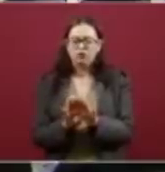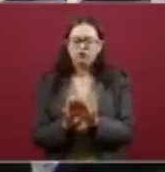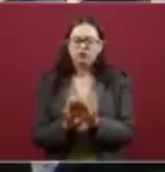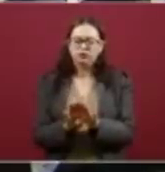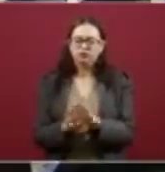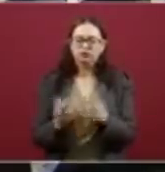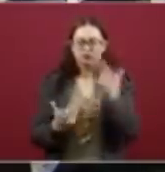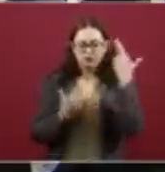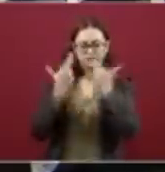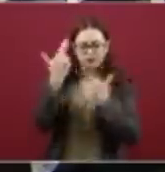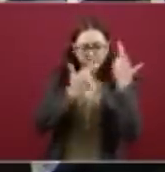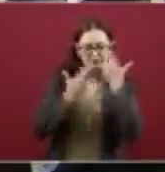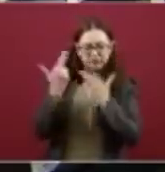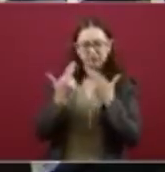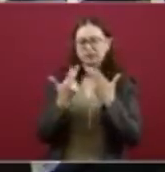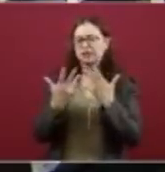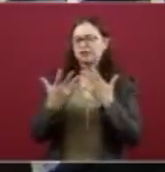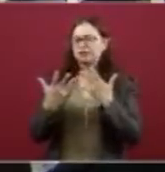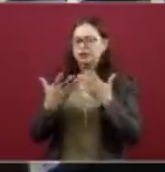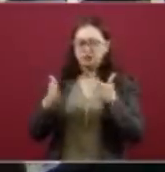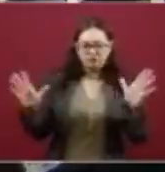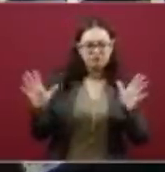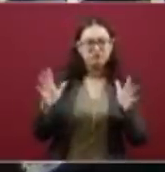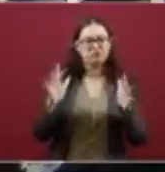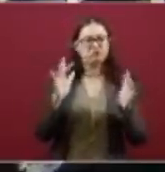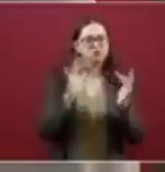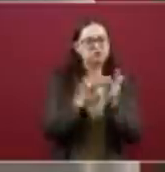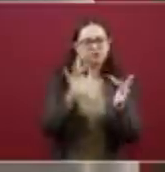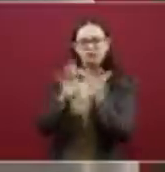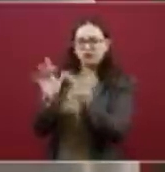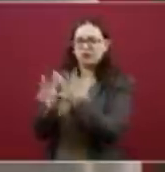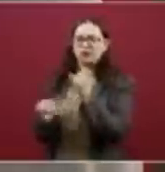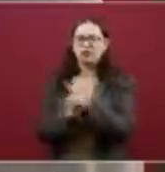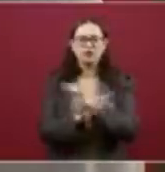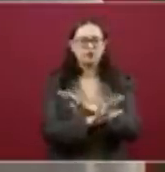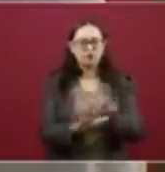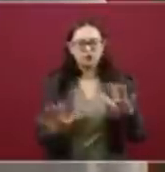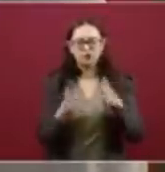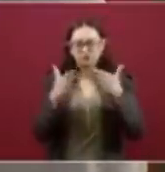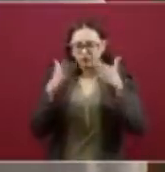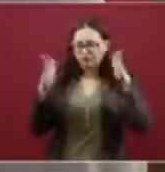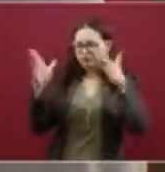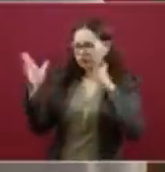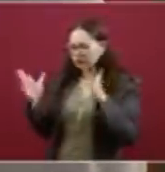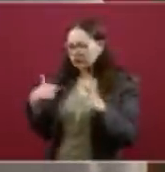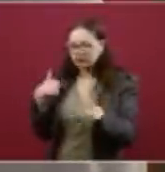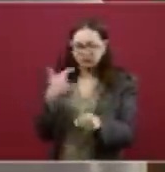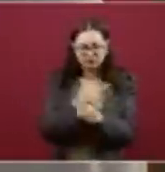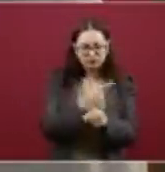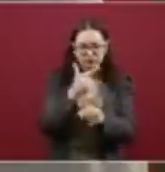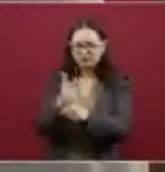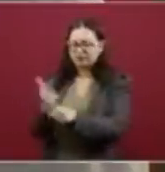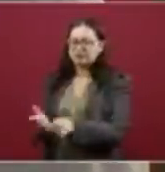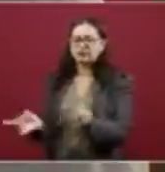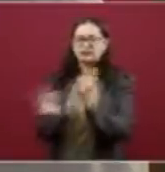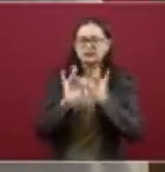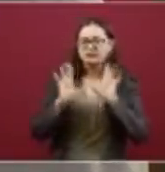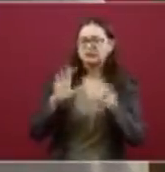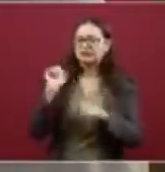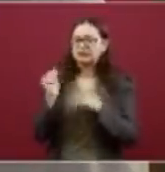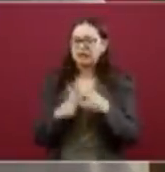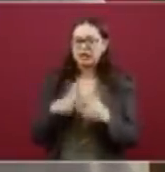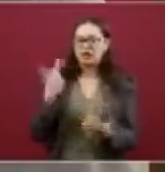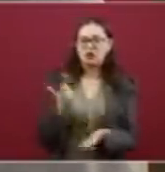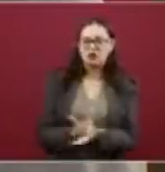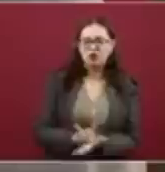del análisis de redes abiertas, de fuentes abiertas de información, identificar cuando se vaya a generar una situación de riesgo